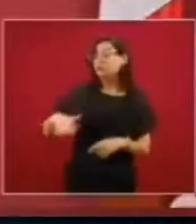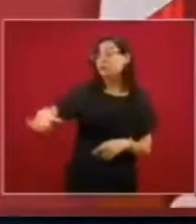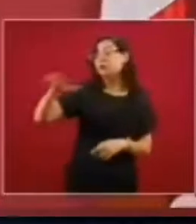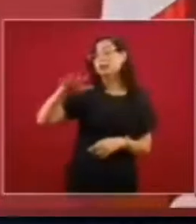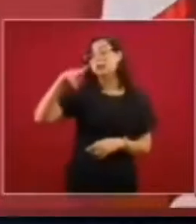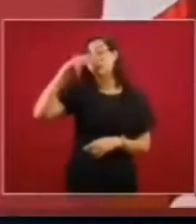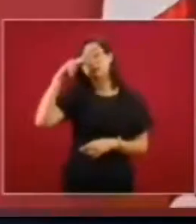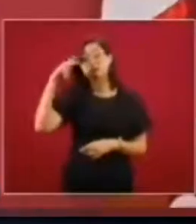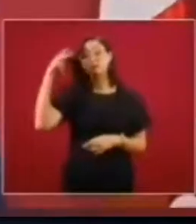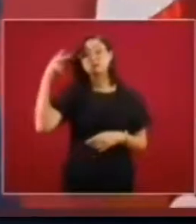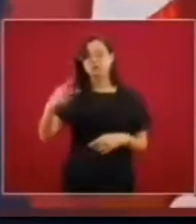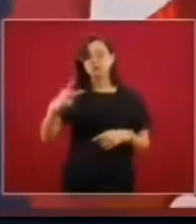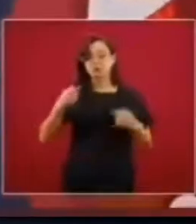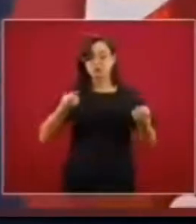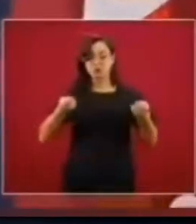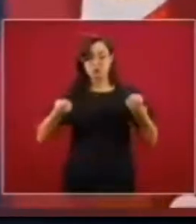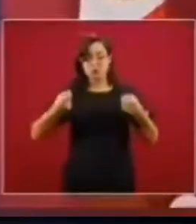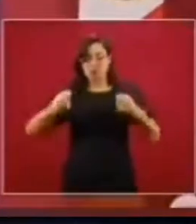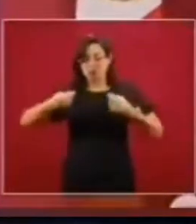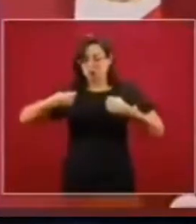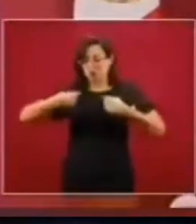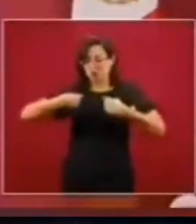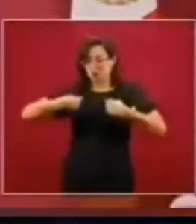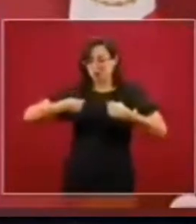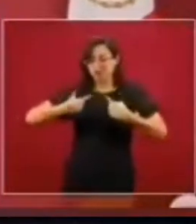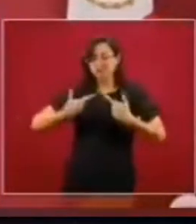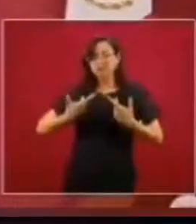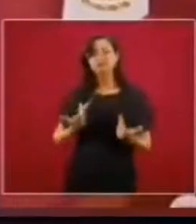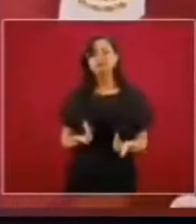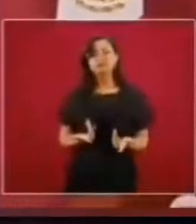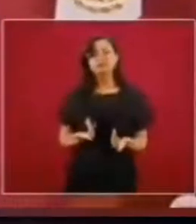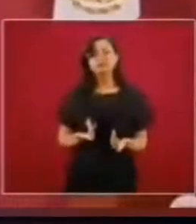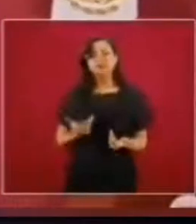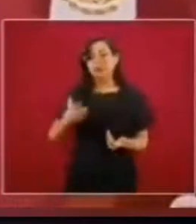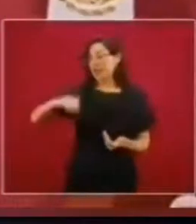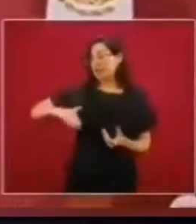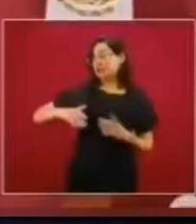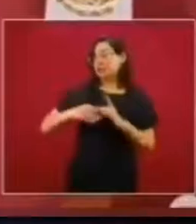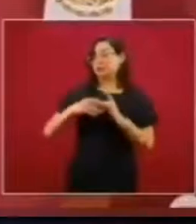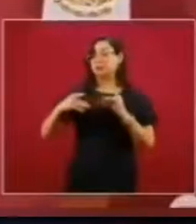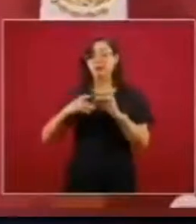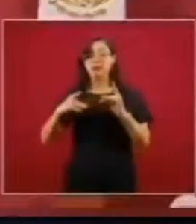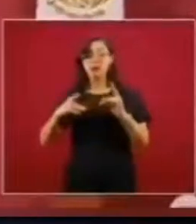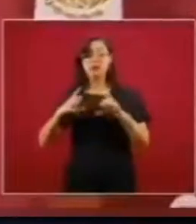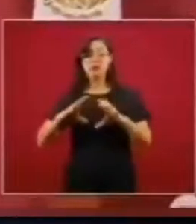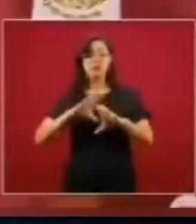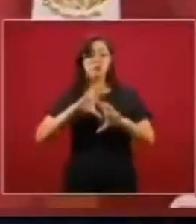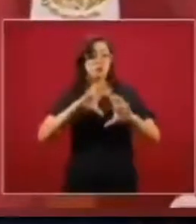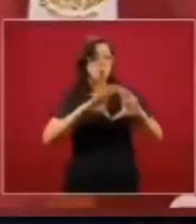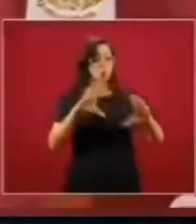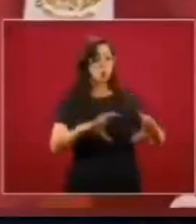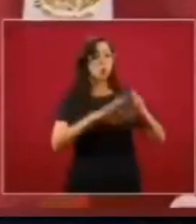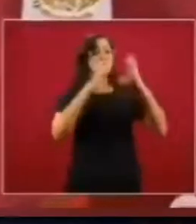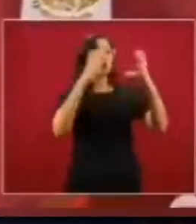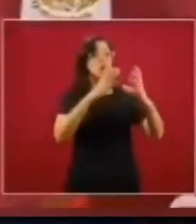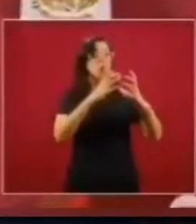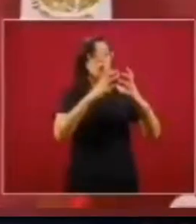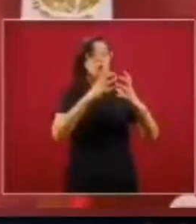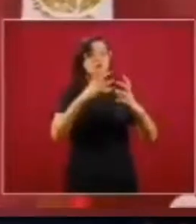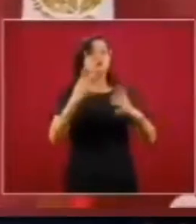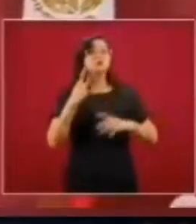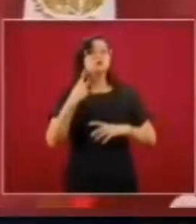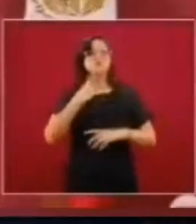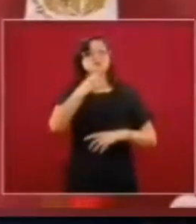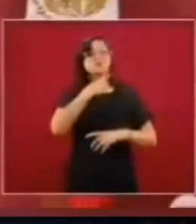países del mundo con menos analfabetismo político. Bueno, pues esa es una prueba.